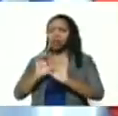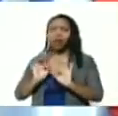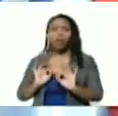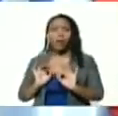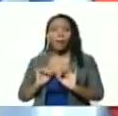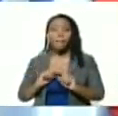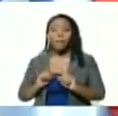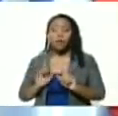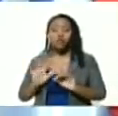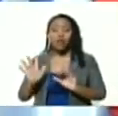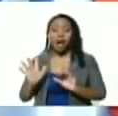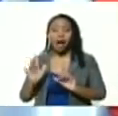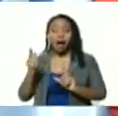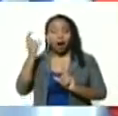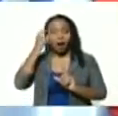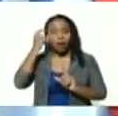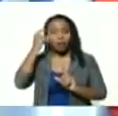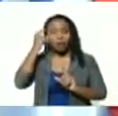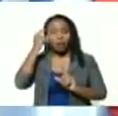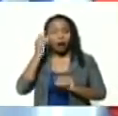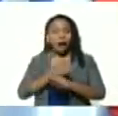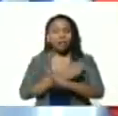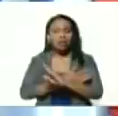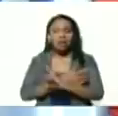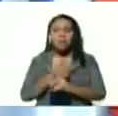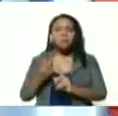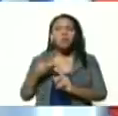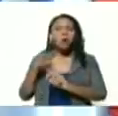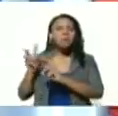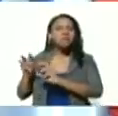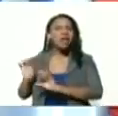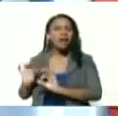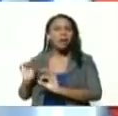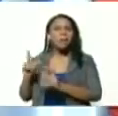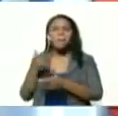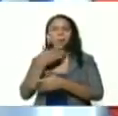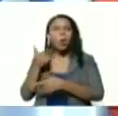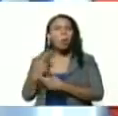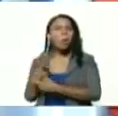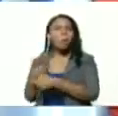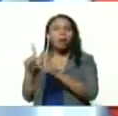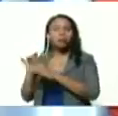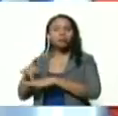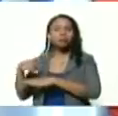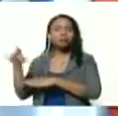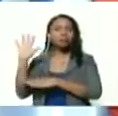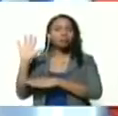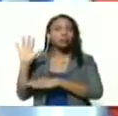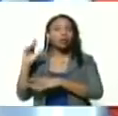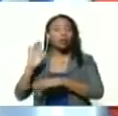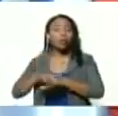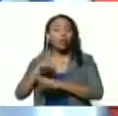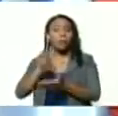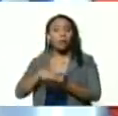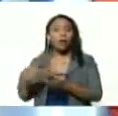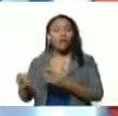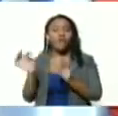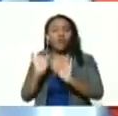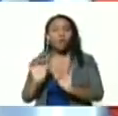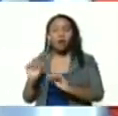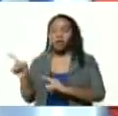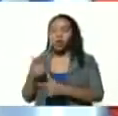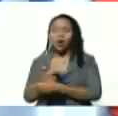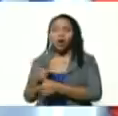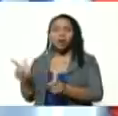pero ya de manera premeditada. Lo pensó, lo midió, ¿para qué? Para que finalmente decaiga la medida y el